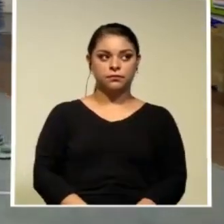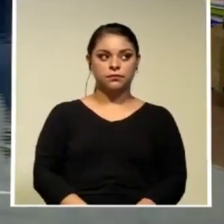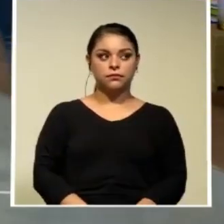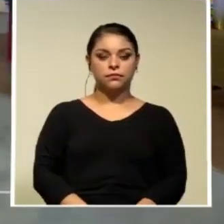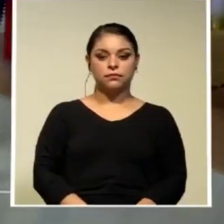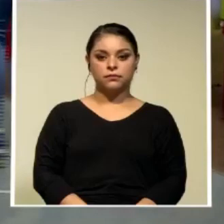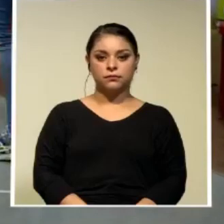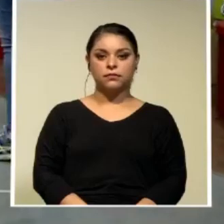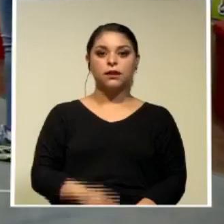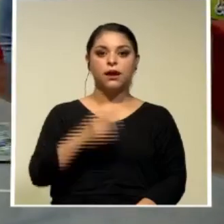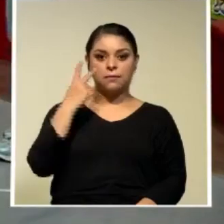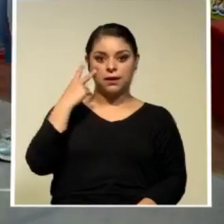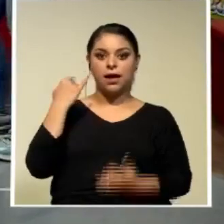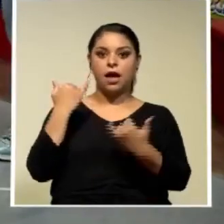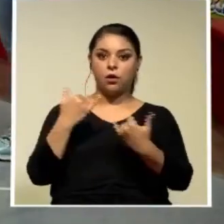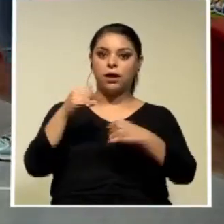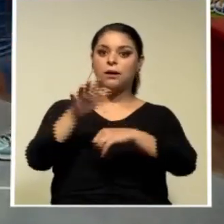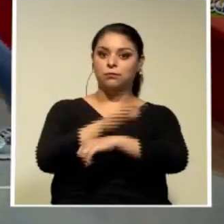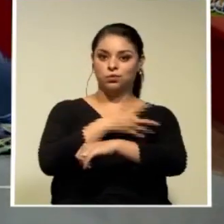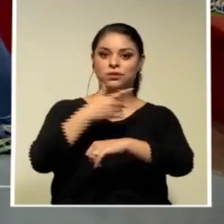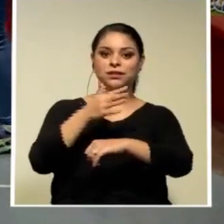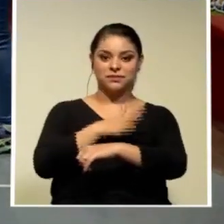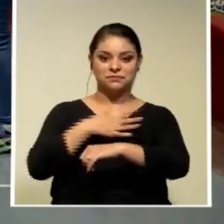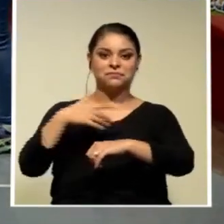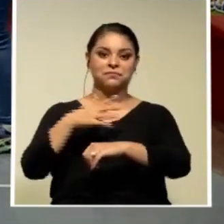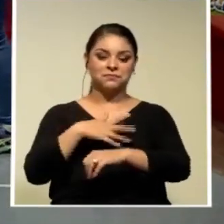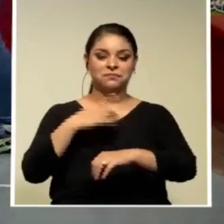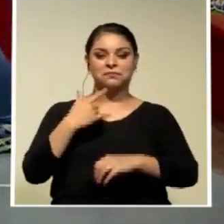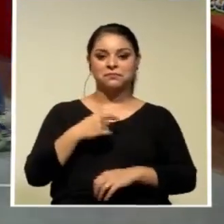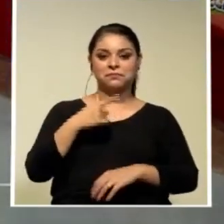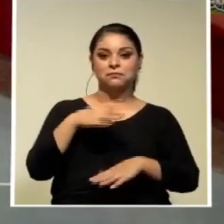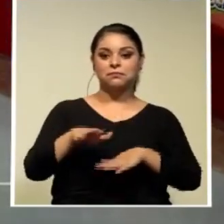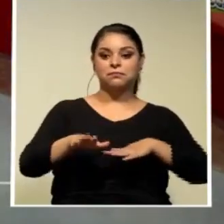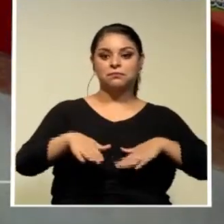Ahora bien. Ahora sí, esa música apenas, apenas. Vamos a ver otra vez, Niña Güey.